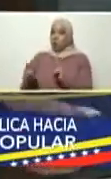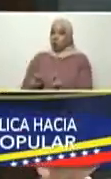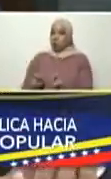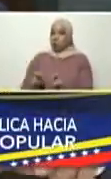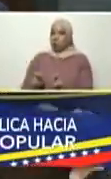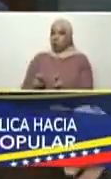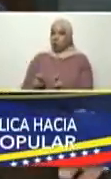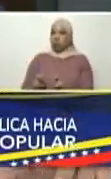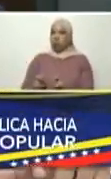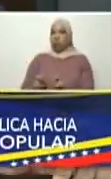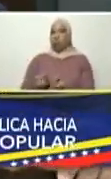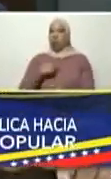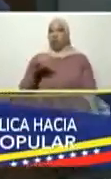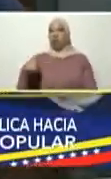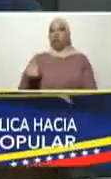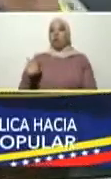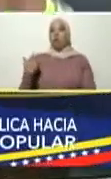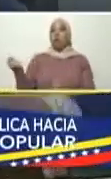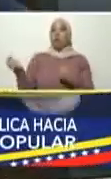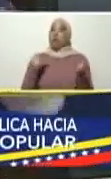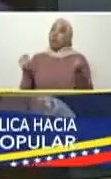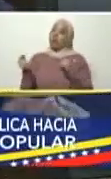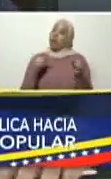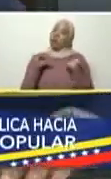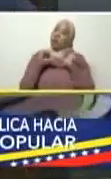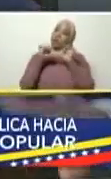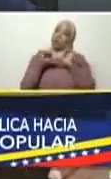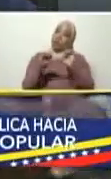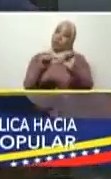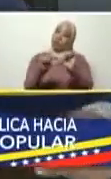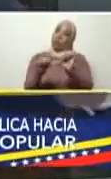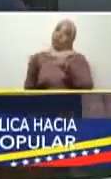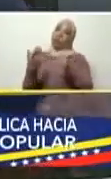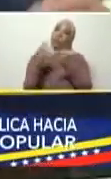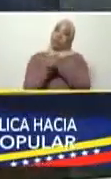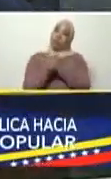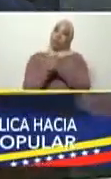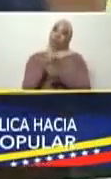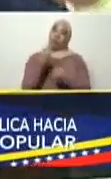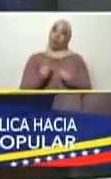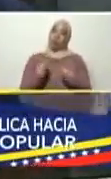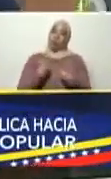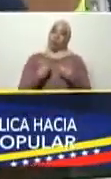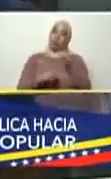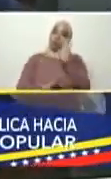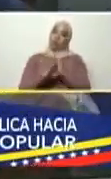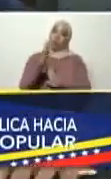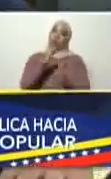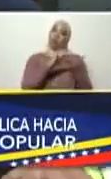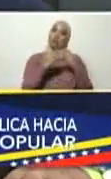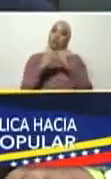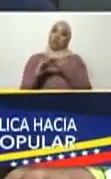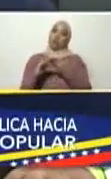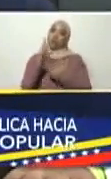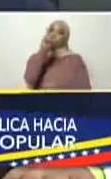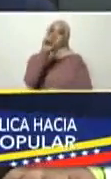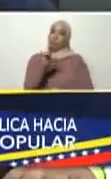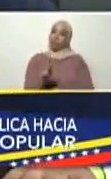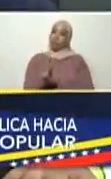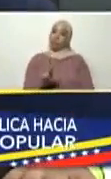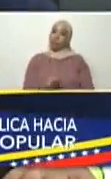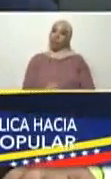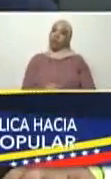espacio orgánico creemos que debe ser un debate que se dé comuna a comuna de la mano de quienes viven y construyen la comuna día a día.